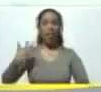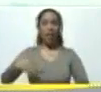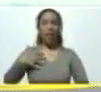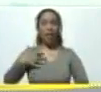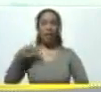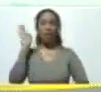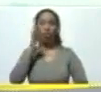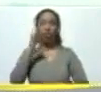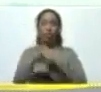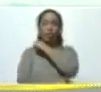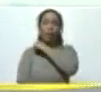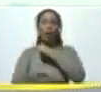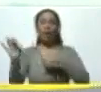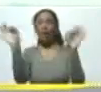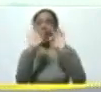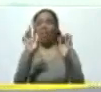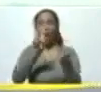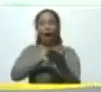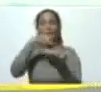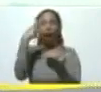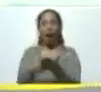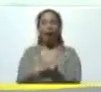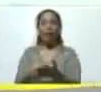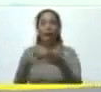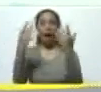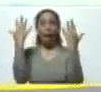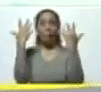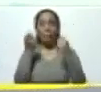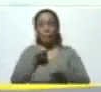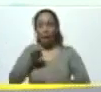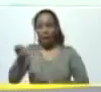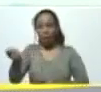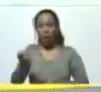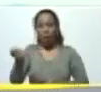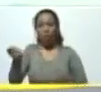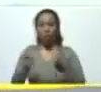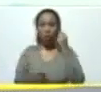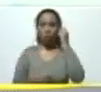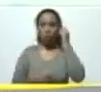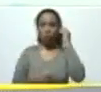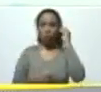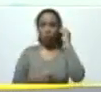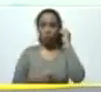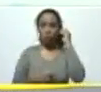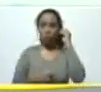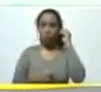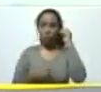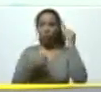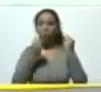corrupta. Que nadie caiga en manipulaciones. Bueno, segunda línea.